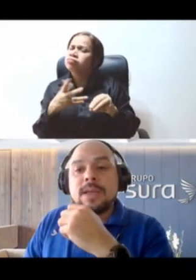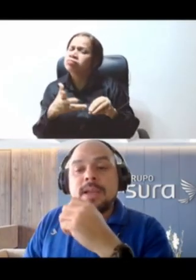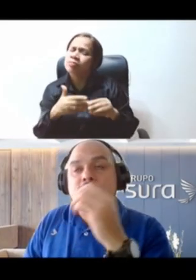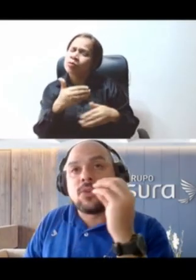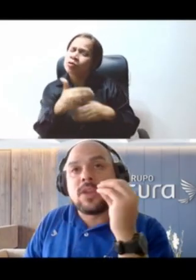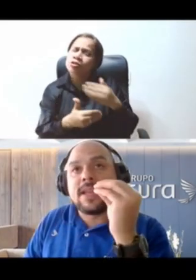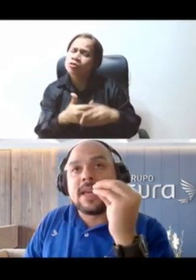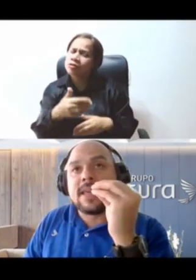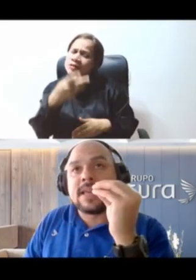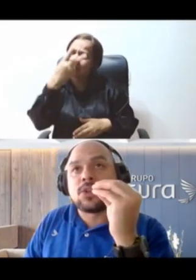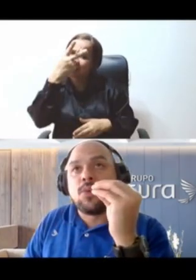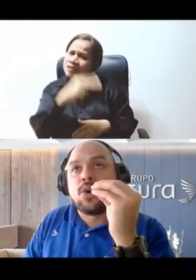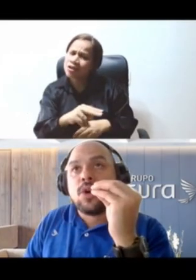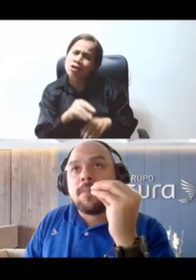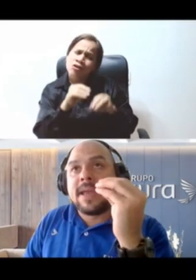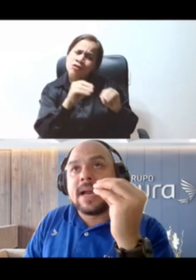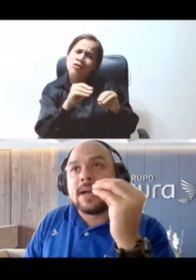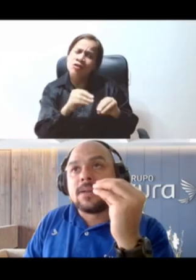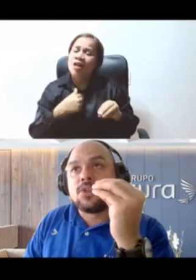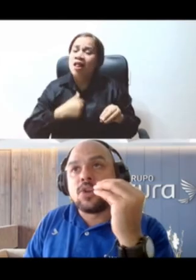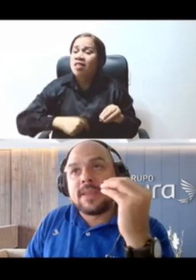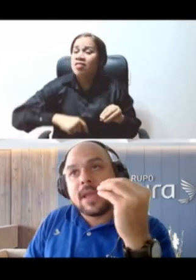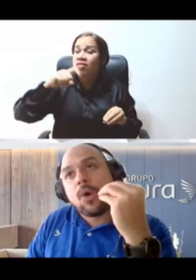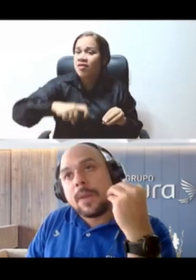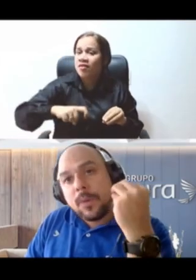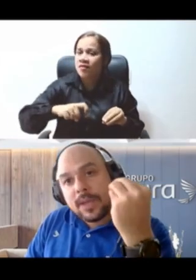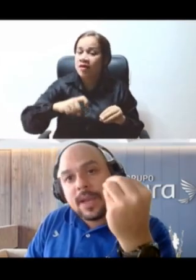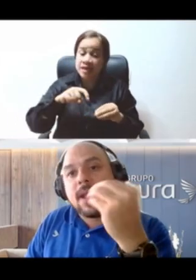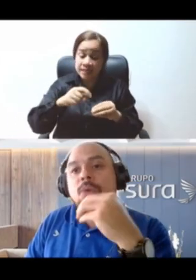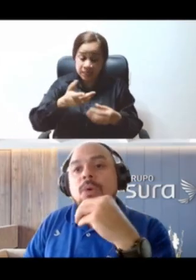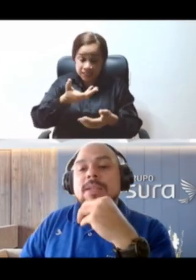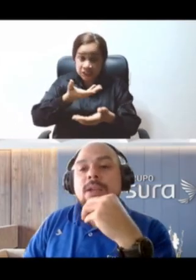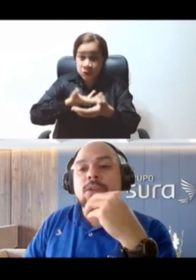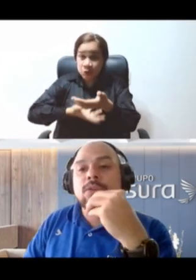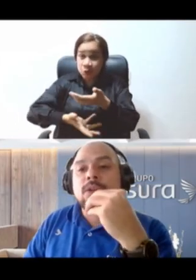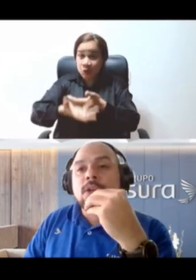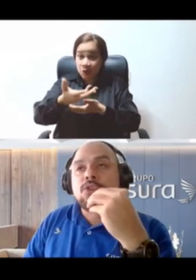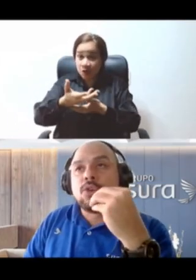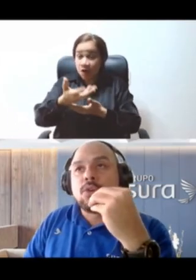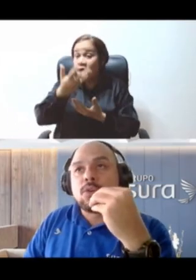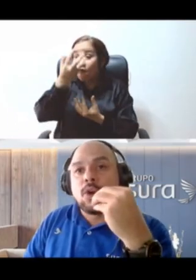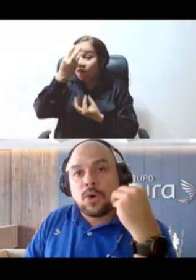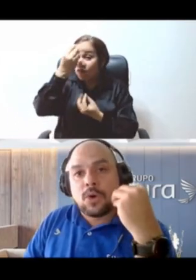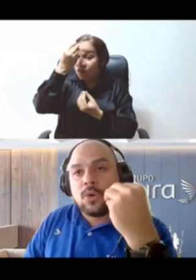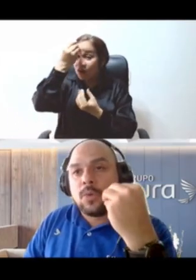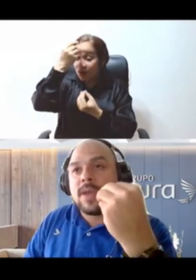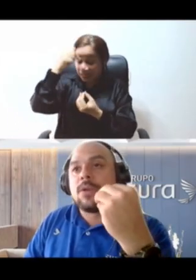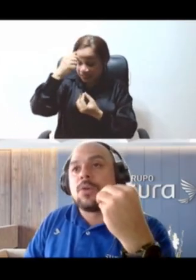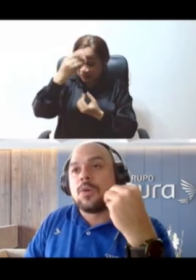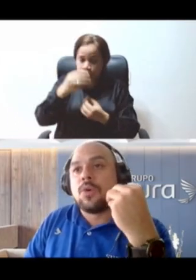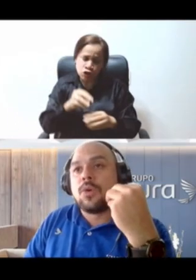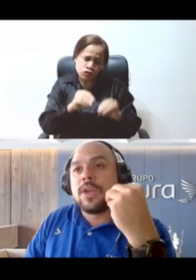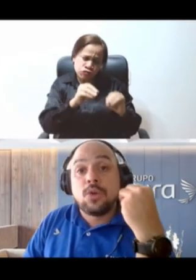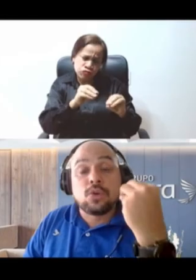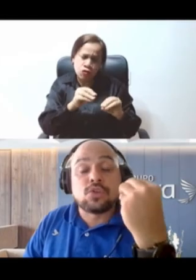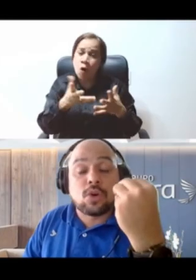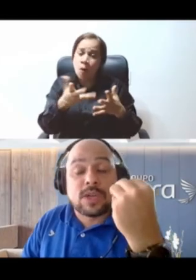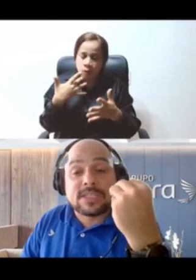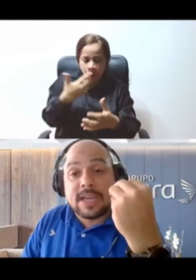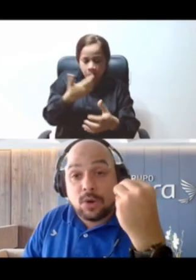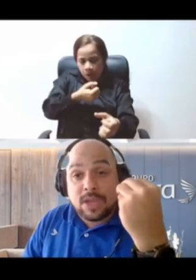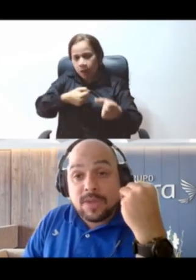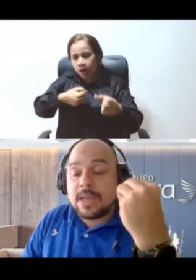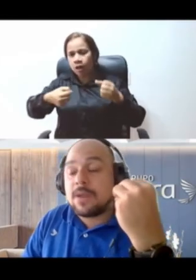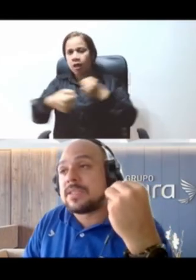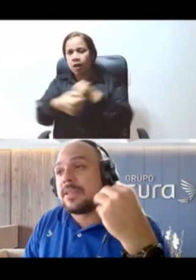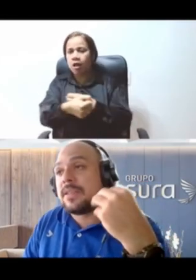como un deber. La solidaridad es como, venga, yo me tengo que poner en el lugar del otro. Yo como colombiano, como incluso